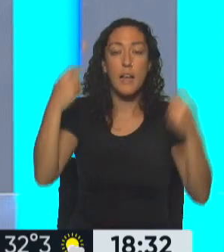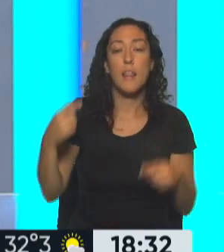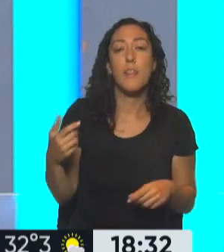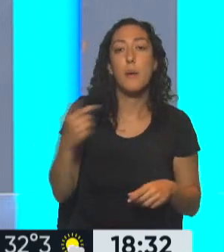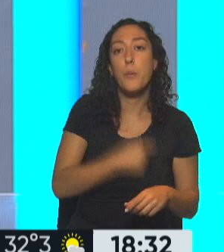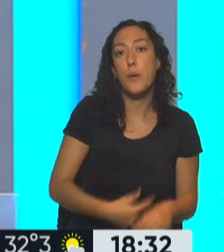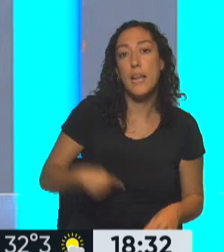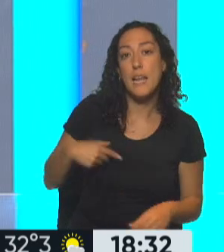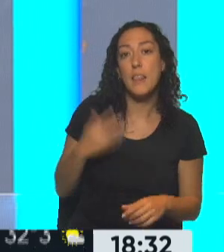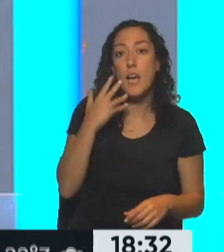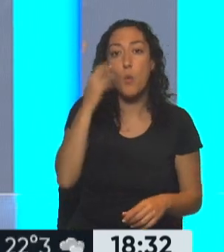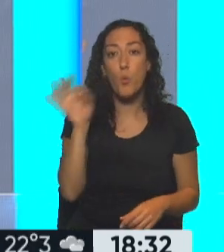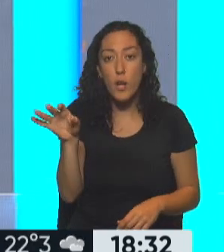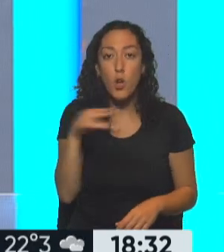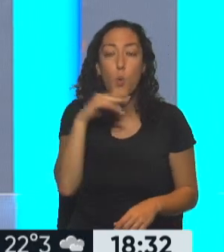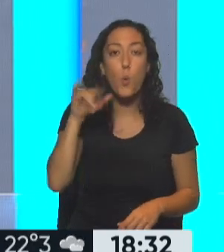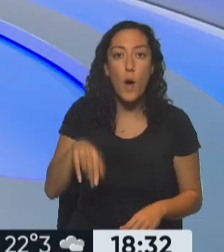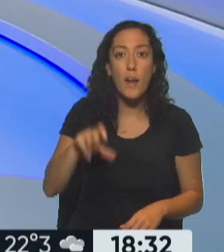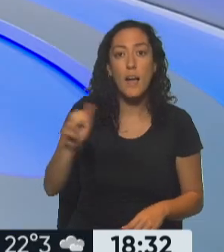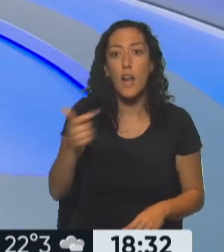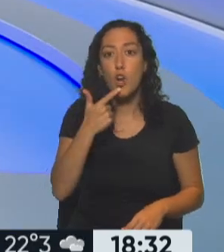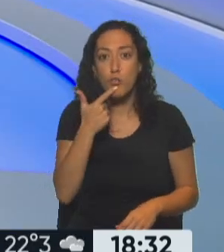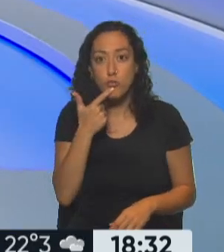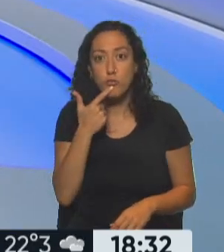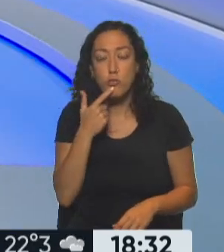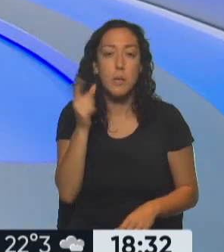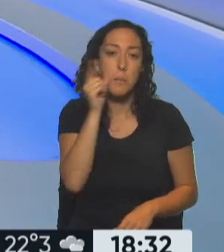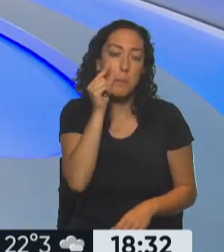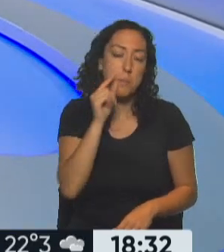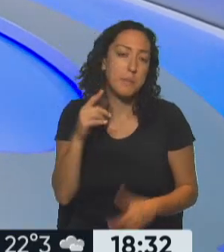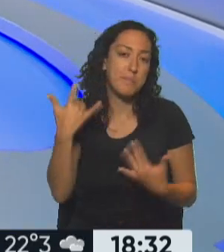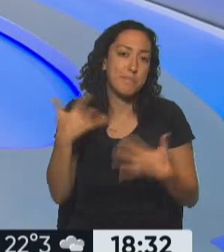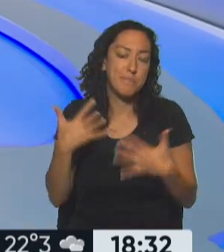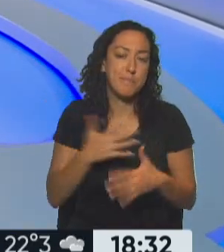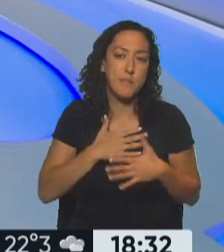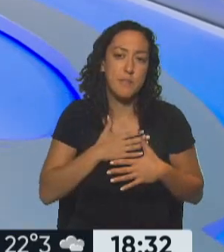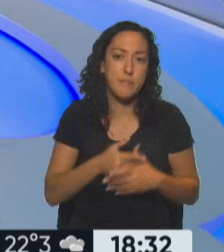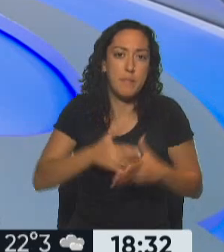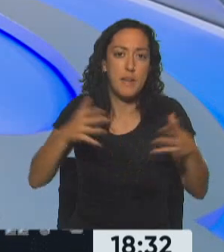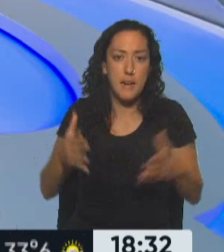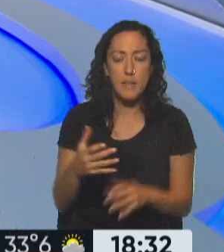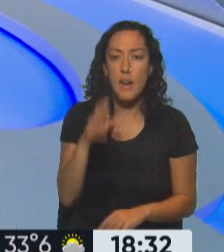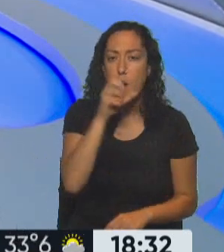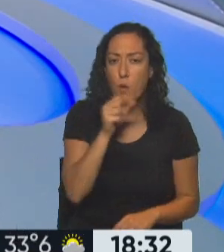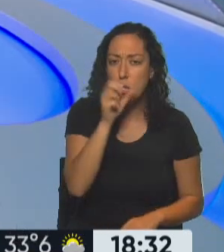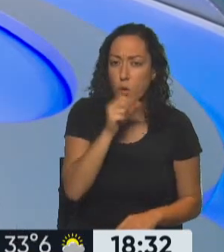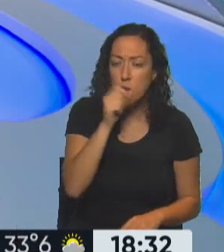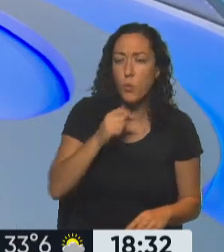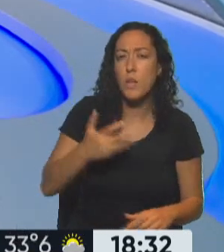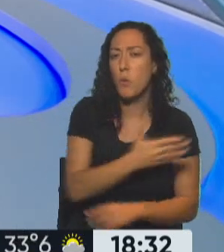Juan Carlos. Juan, un ejemplo, el más grande de todos los papás en edad, que soportó casi todas las